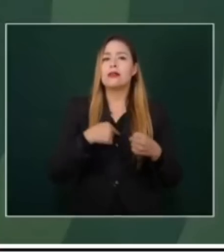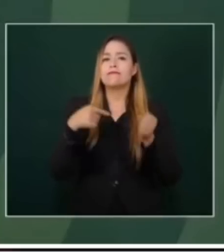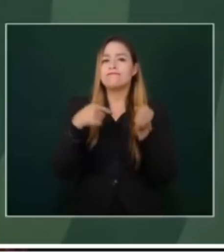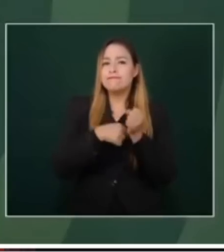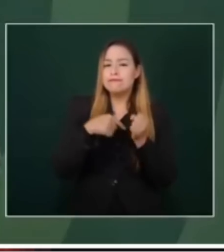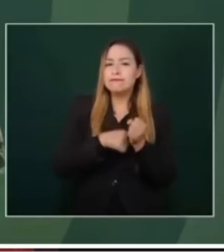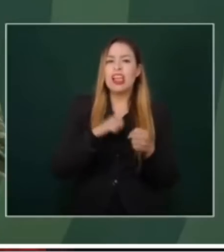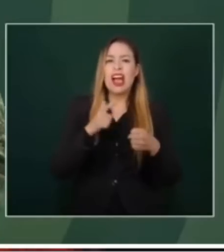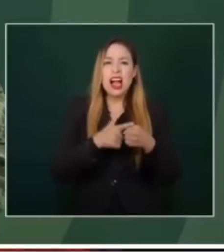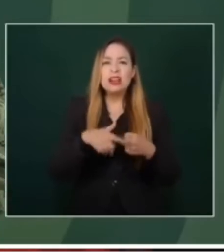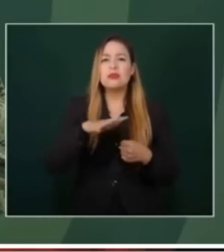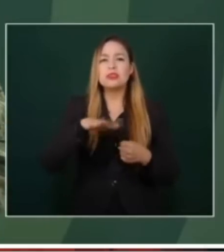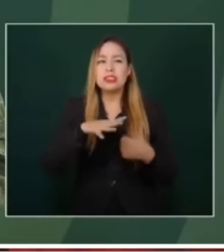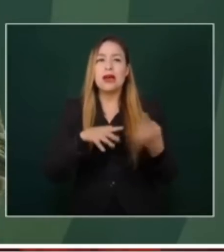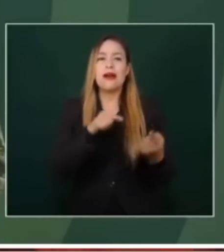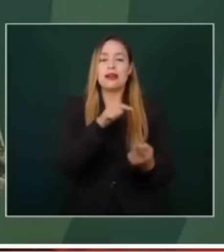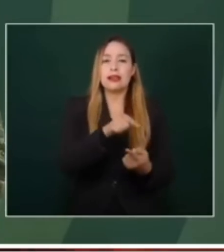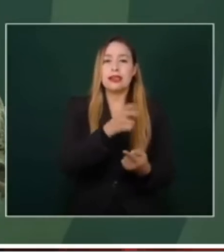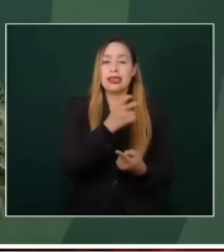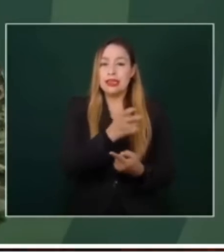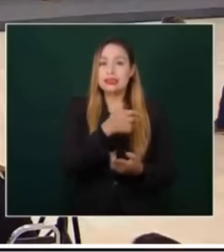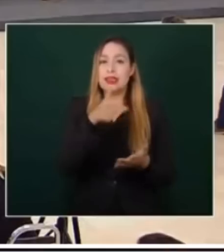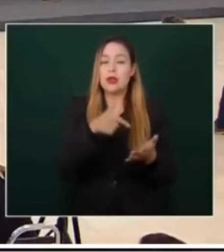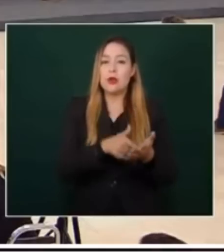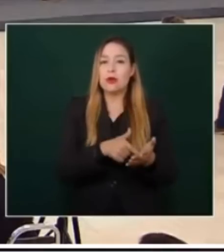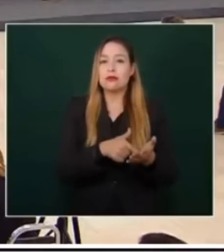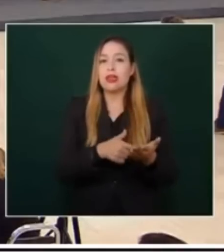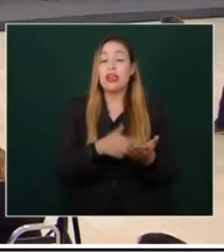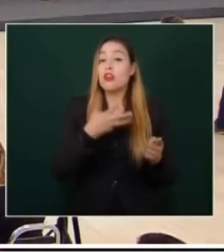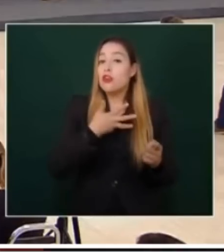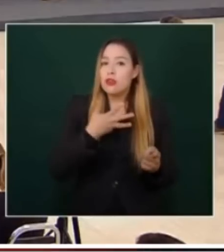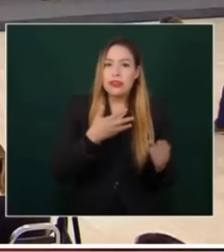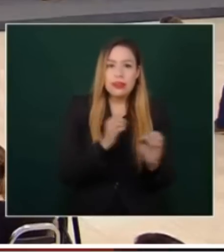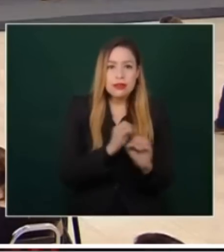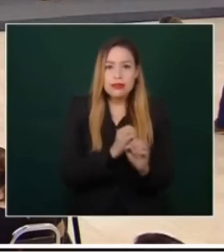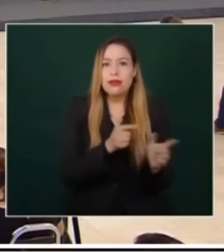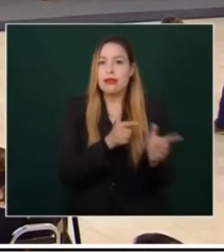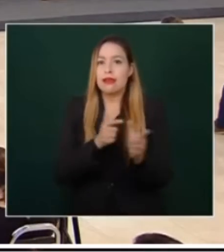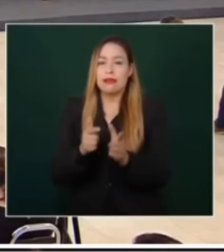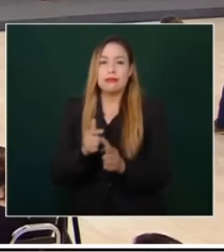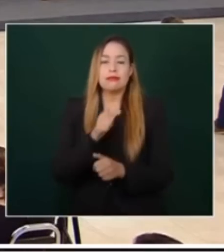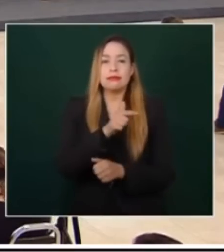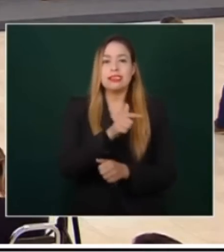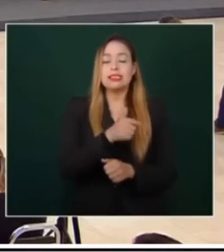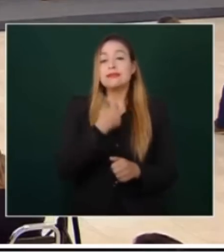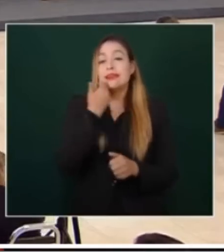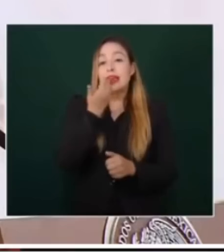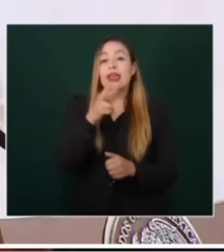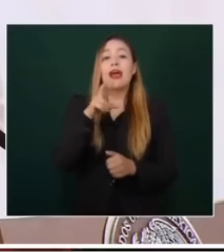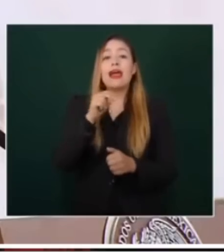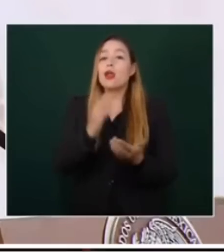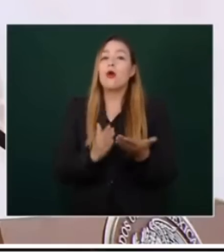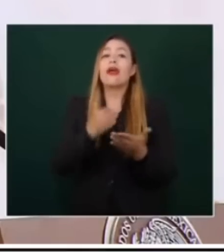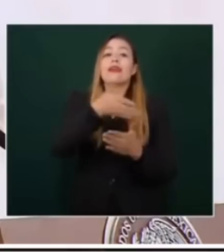la población, esa base social desarmada buscaba que no entráramos a